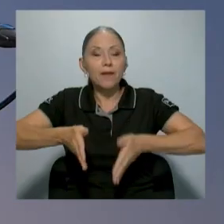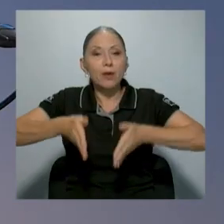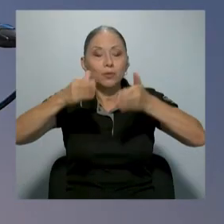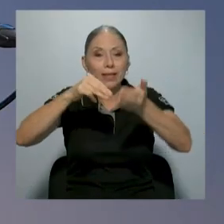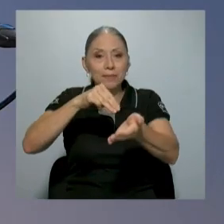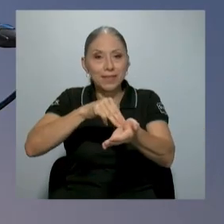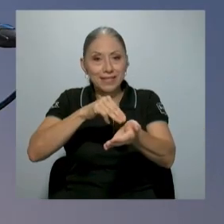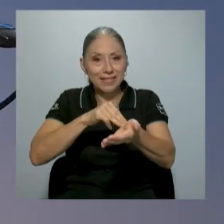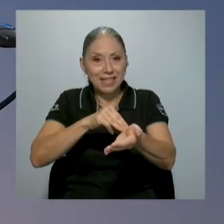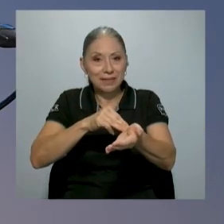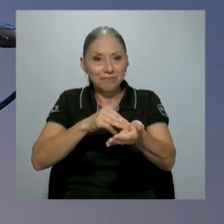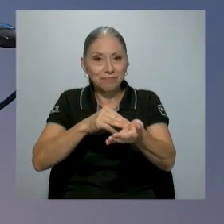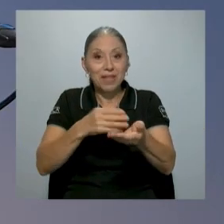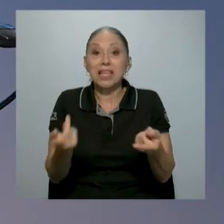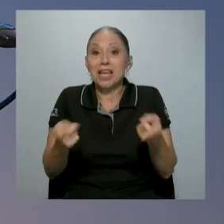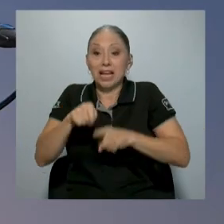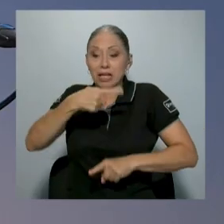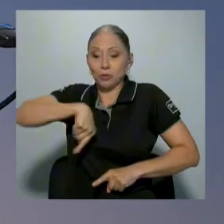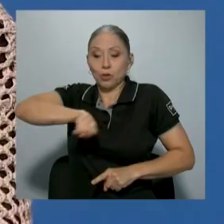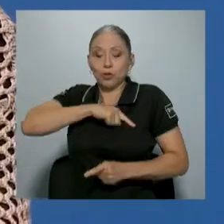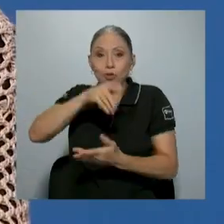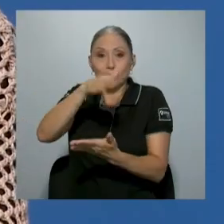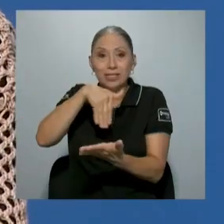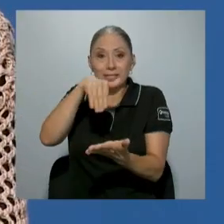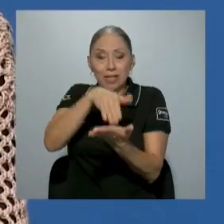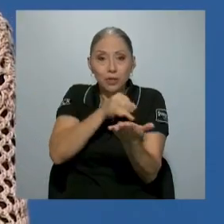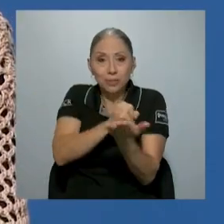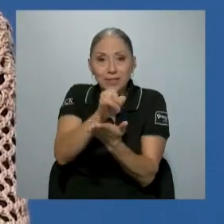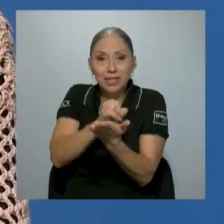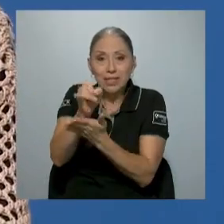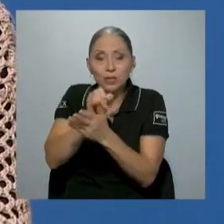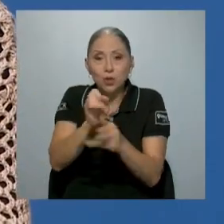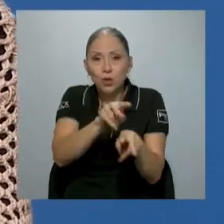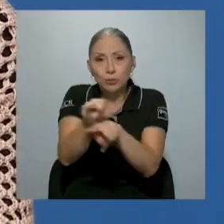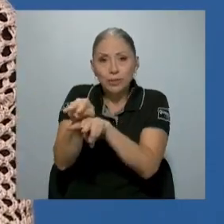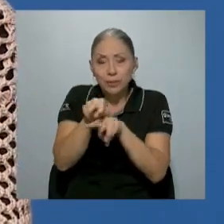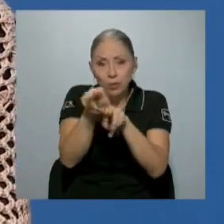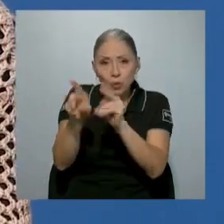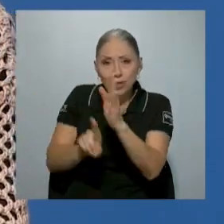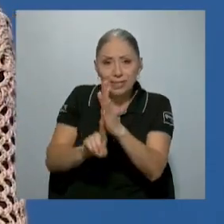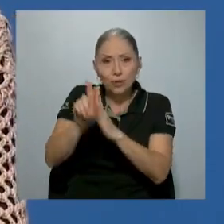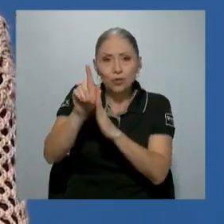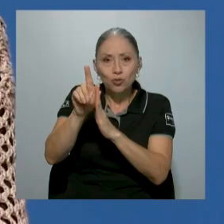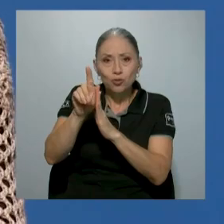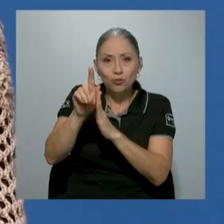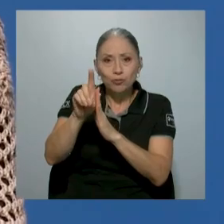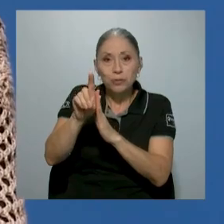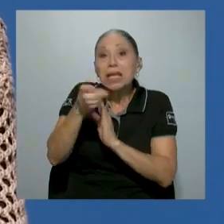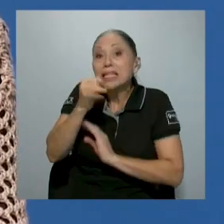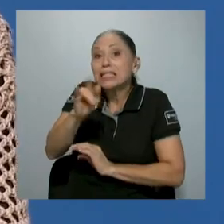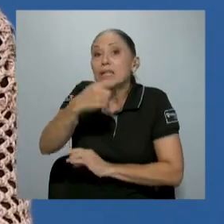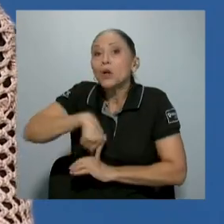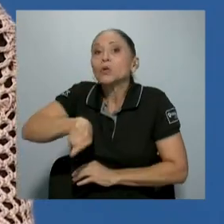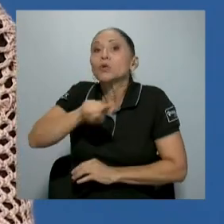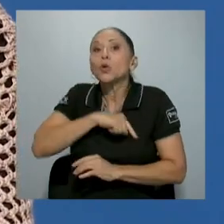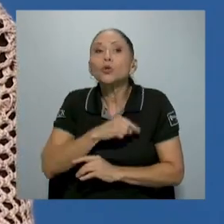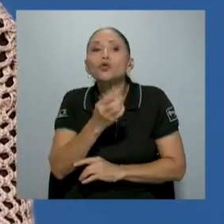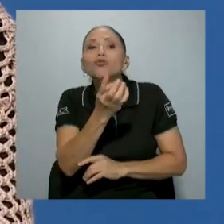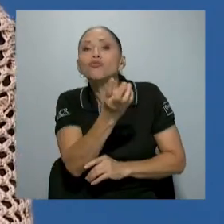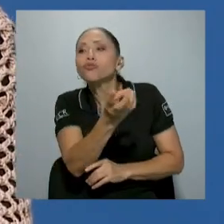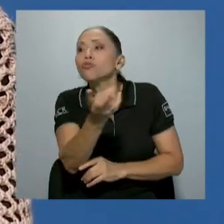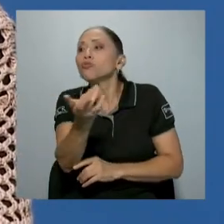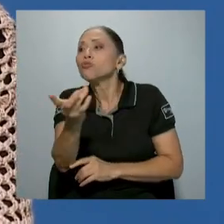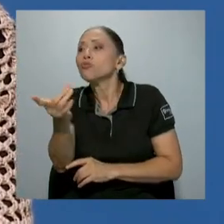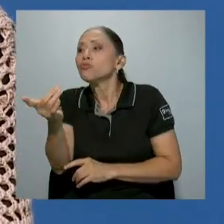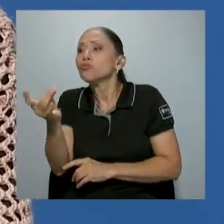caso de nosotros, del Centro de Investigación Observatorio del Desarrollo, creo que, y si contabilizamos, ¿verdad?, otras unidades, se